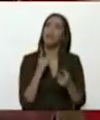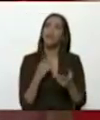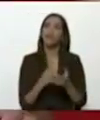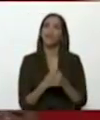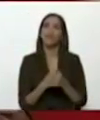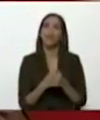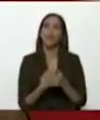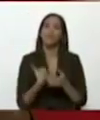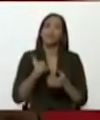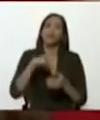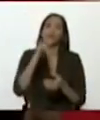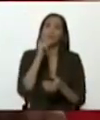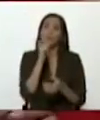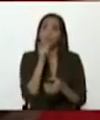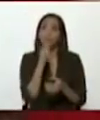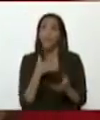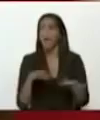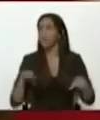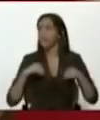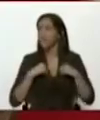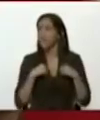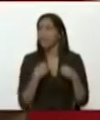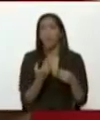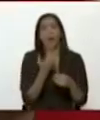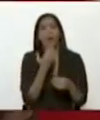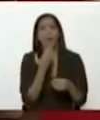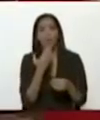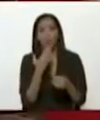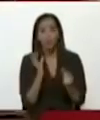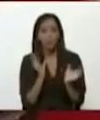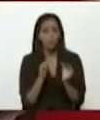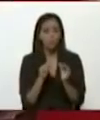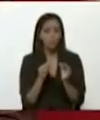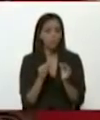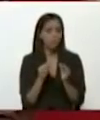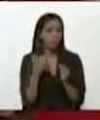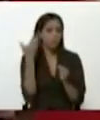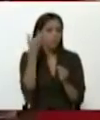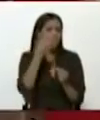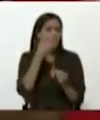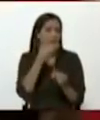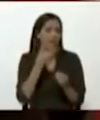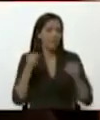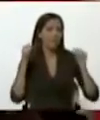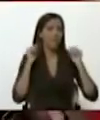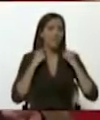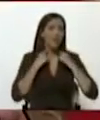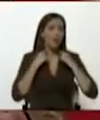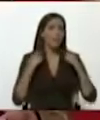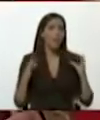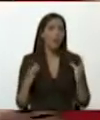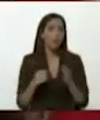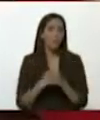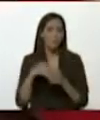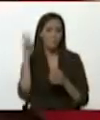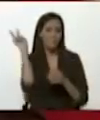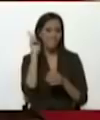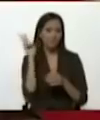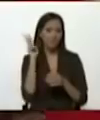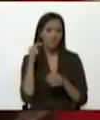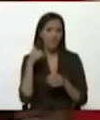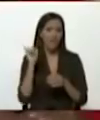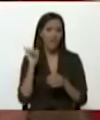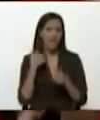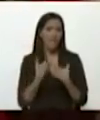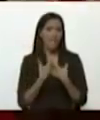que preguntarse si ya recibió algún sobrecito del famoso Venezuela Aid Life.